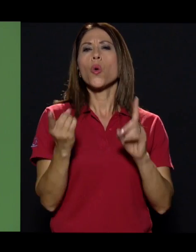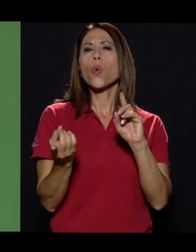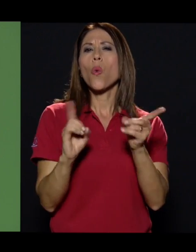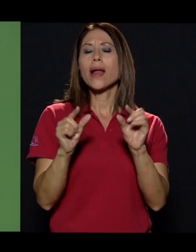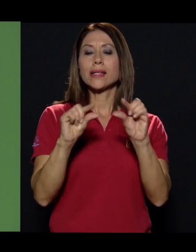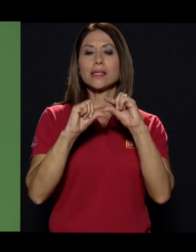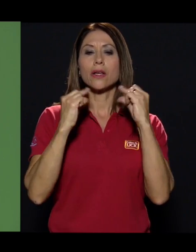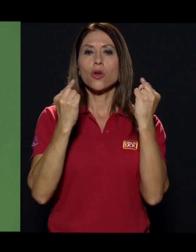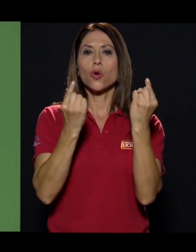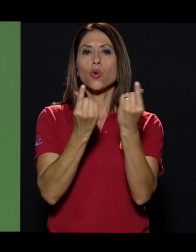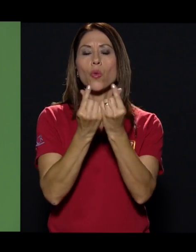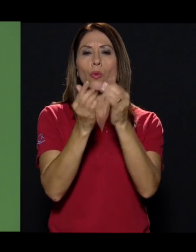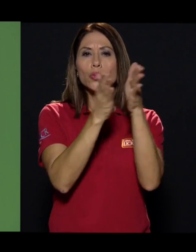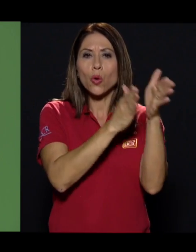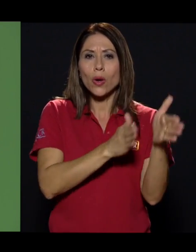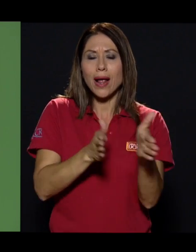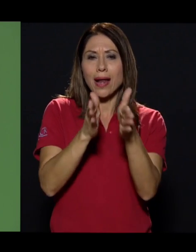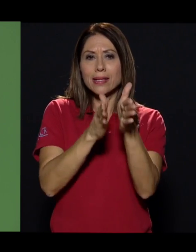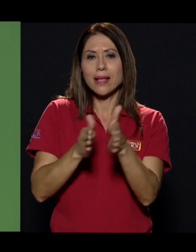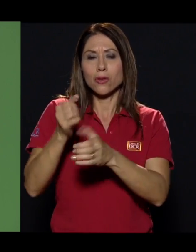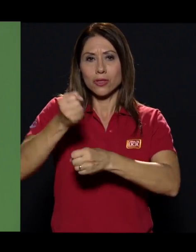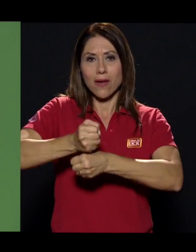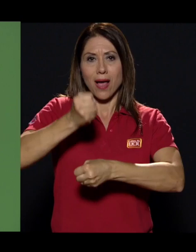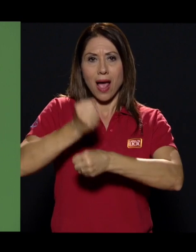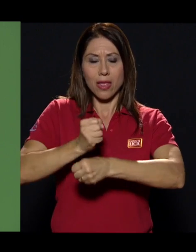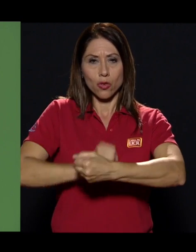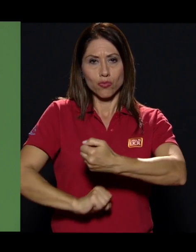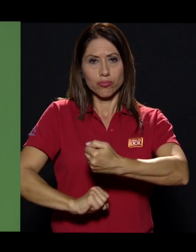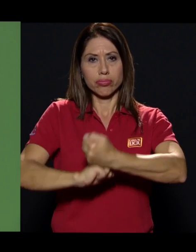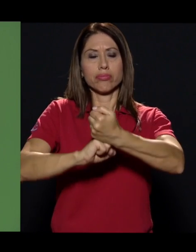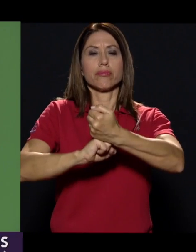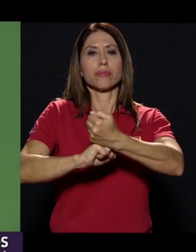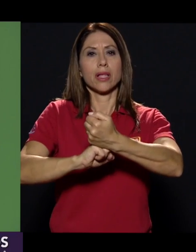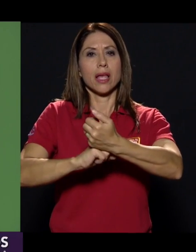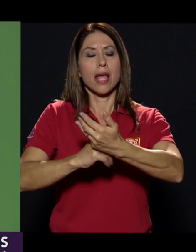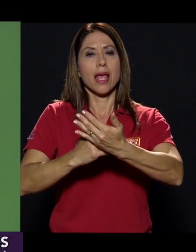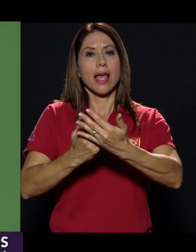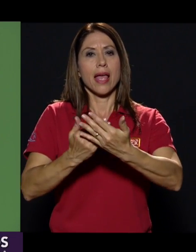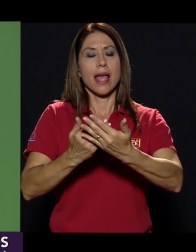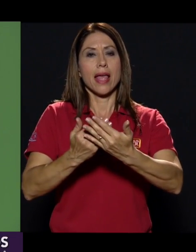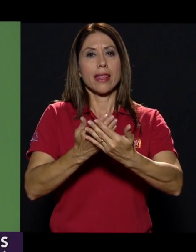los grupos organizados que están trabajando en pro de las